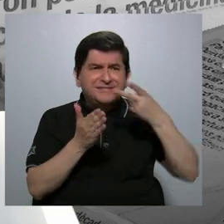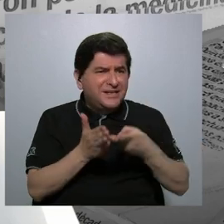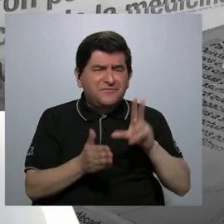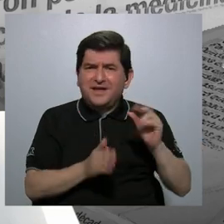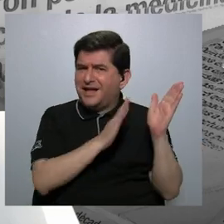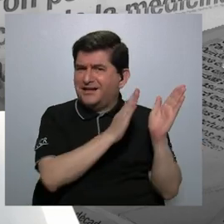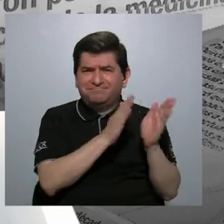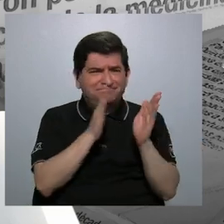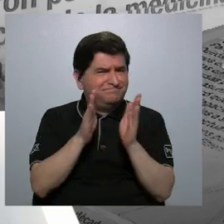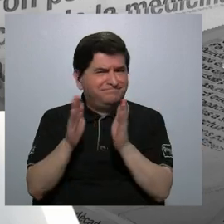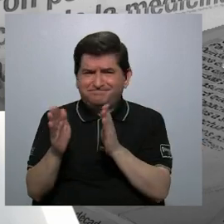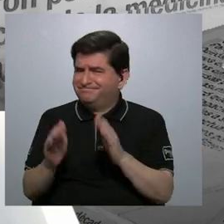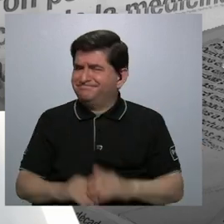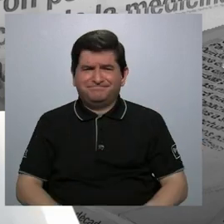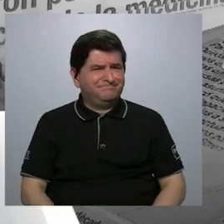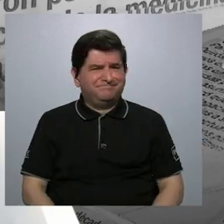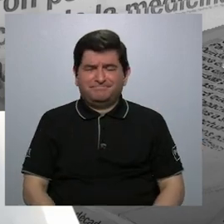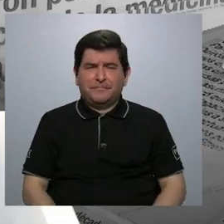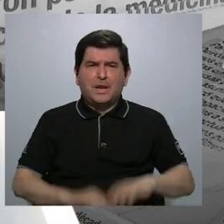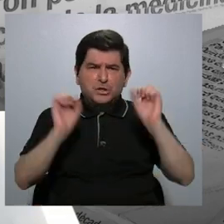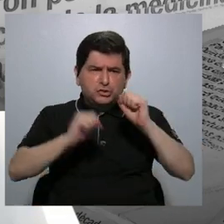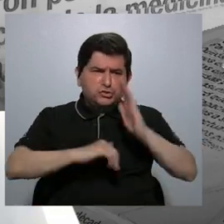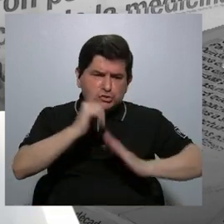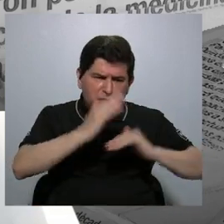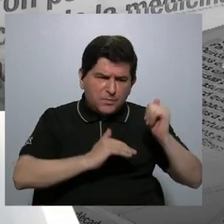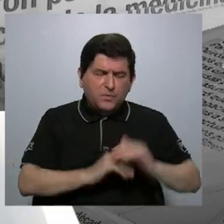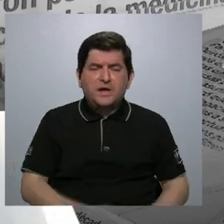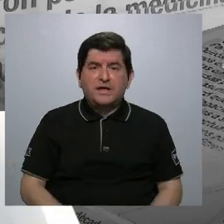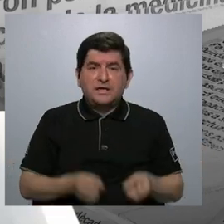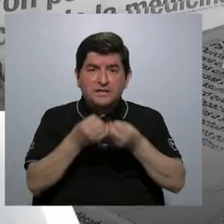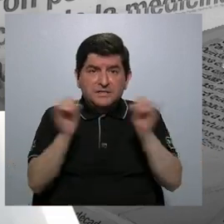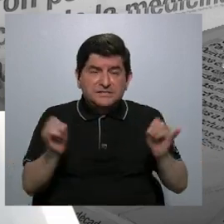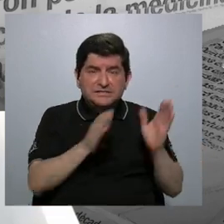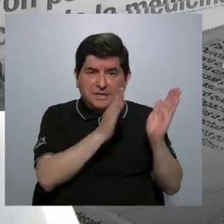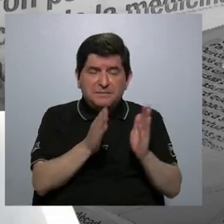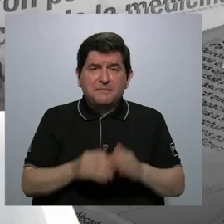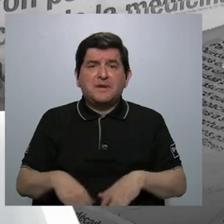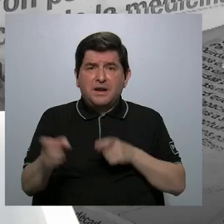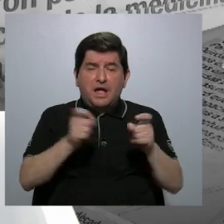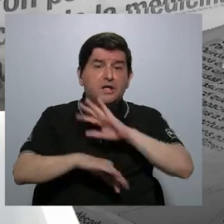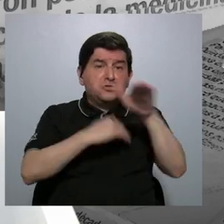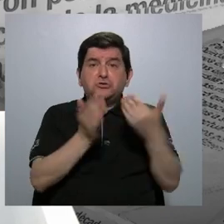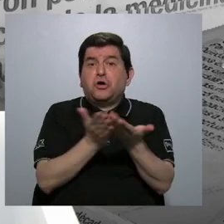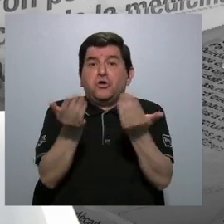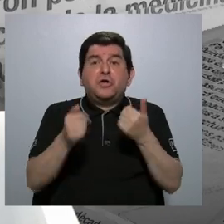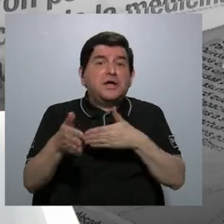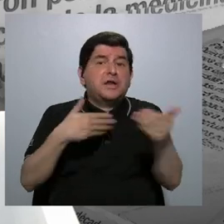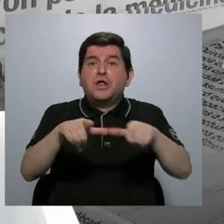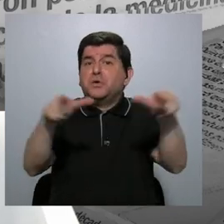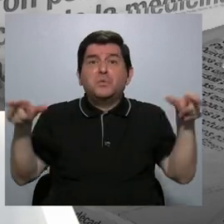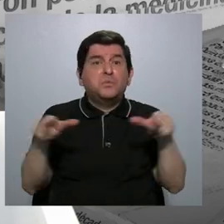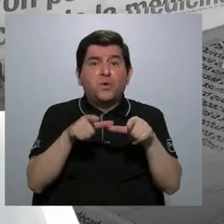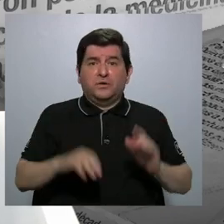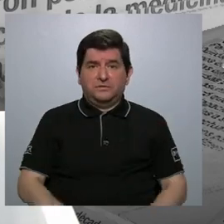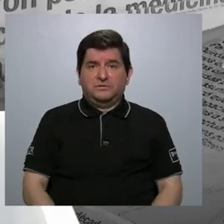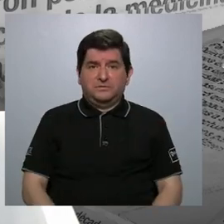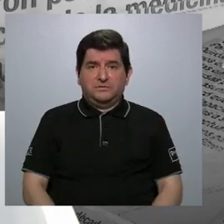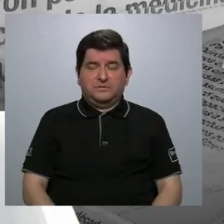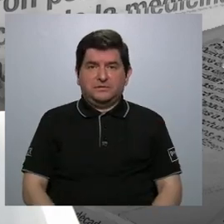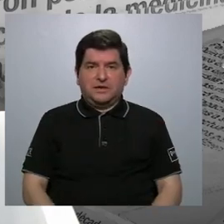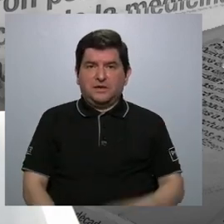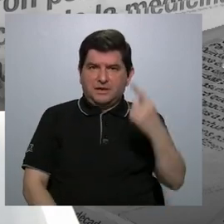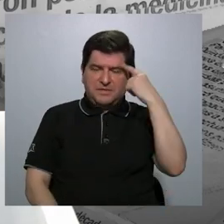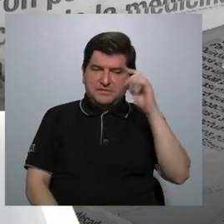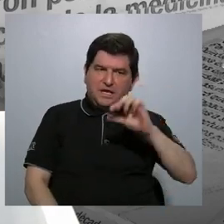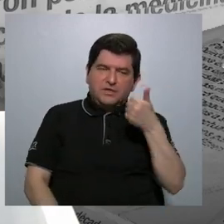estamos planificando, entonces se puede construir, si no hay un plan regulador se puede construir lo que quiera, donde sea, porque nos tenemos que remitir